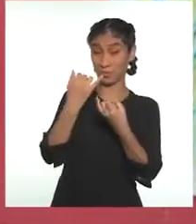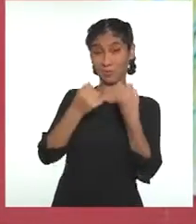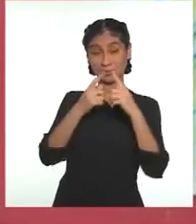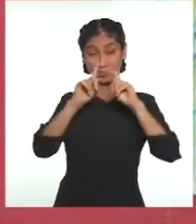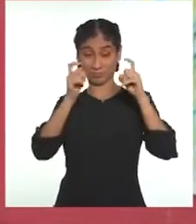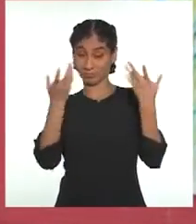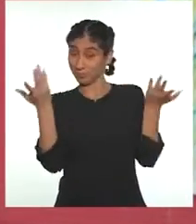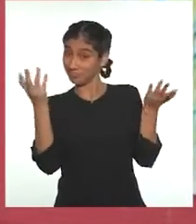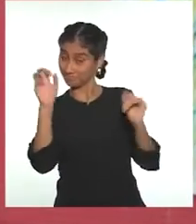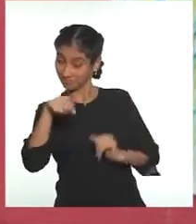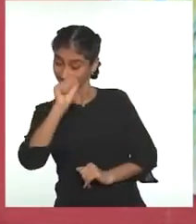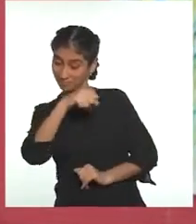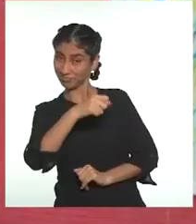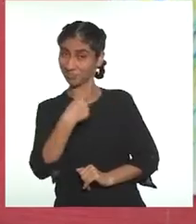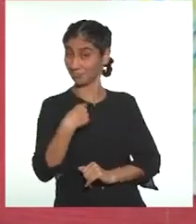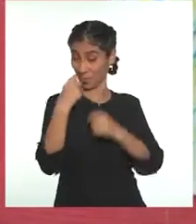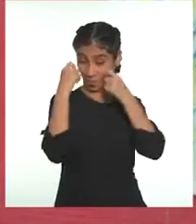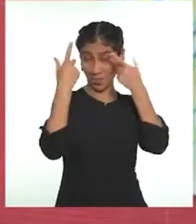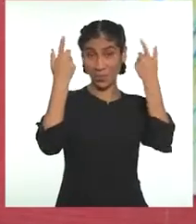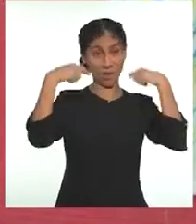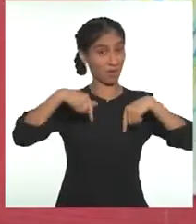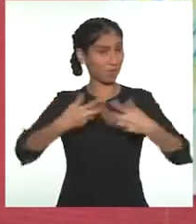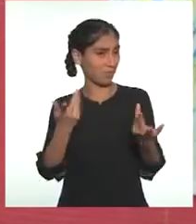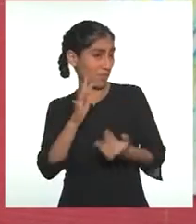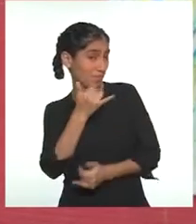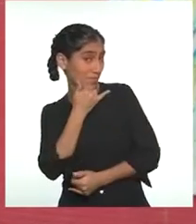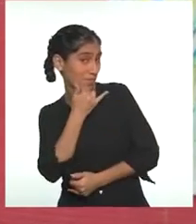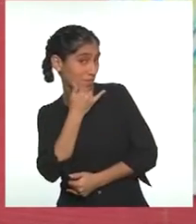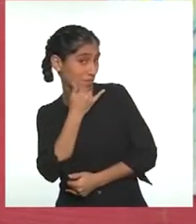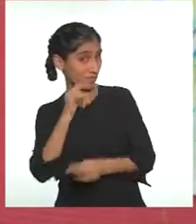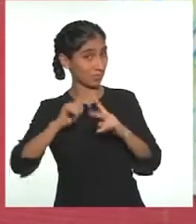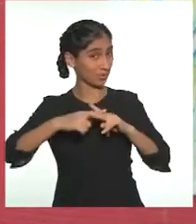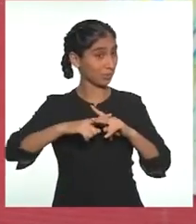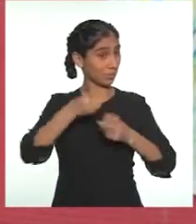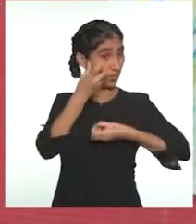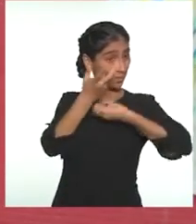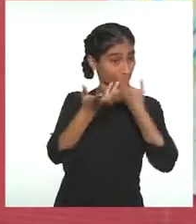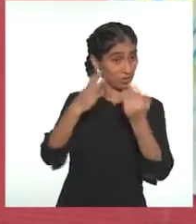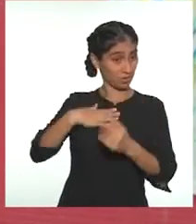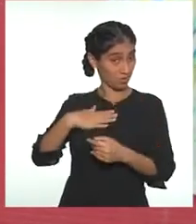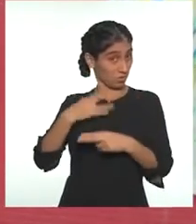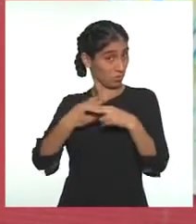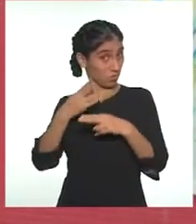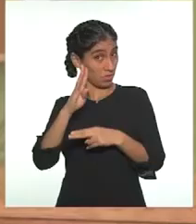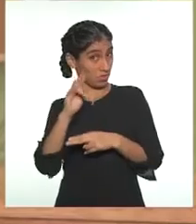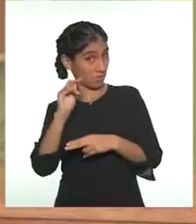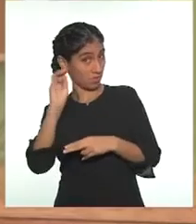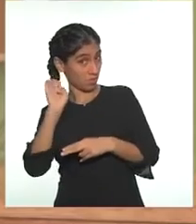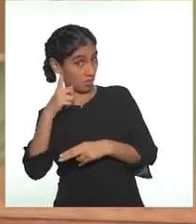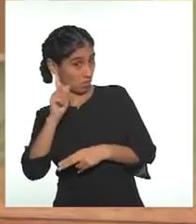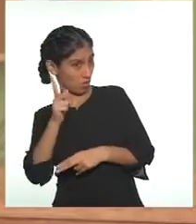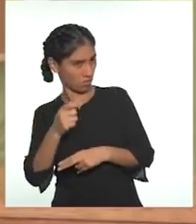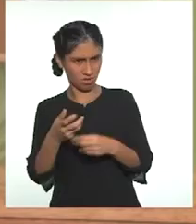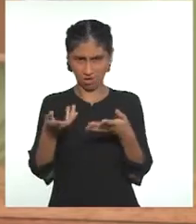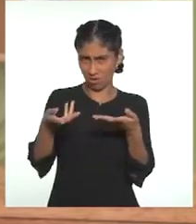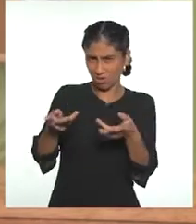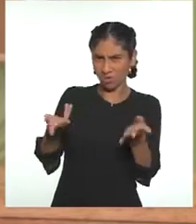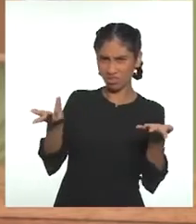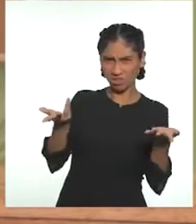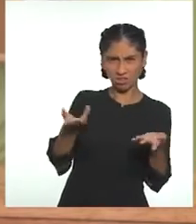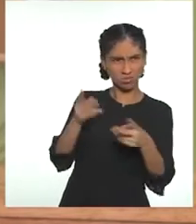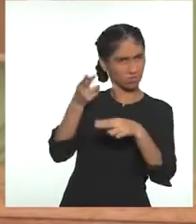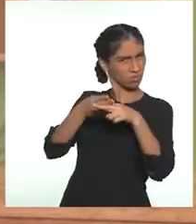Tu última pregunta es correcta. Sí, yo soy la sorpresa. Pero te equivocaste al principio de tu diálogo. Yo no me llamo Brigitte.